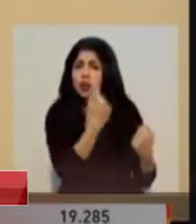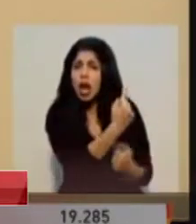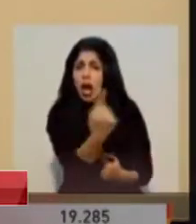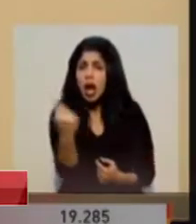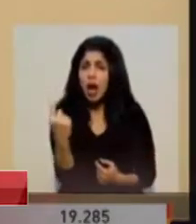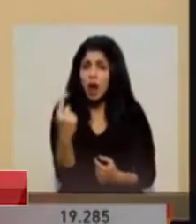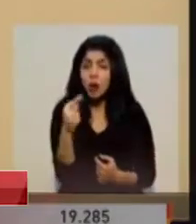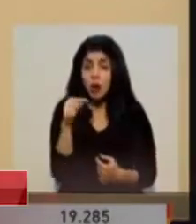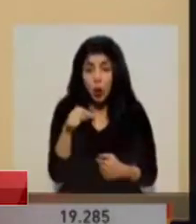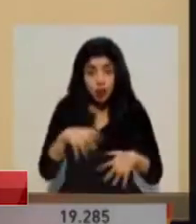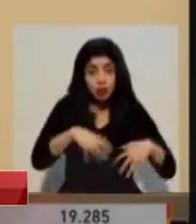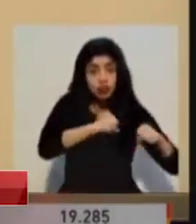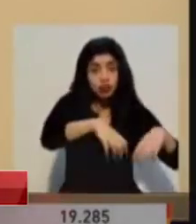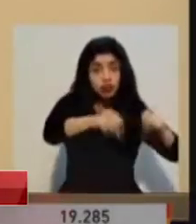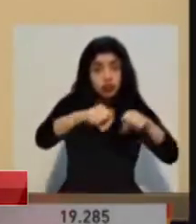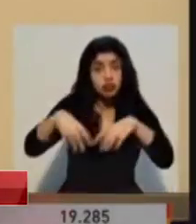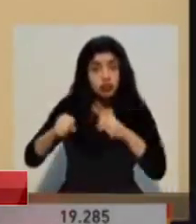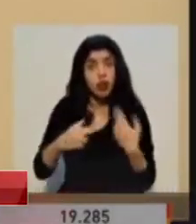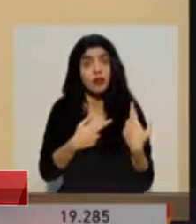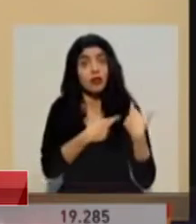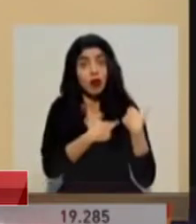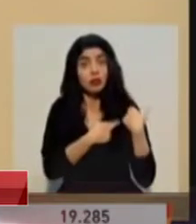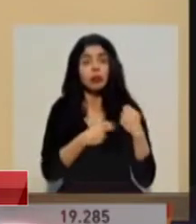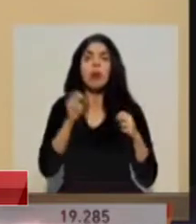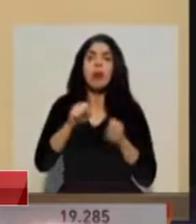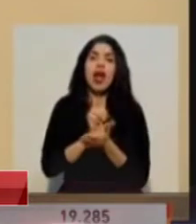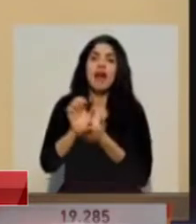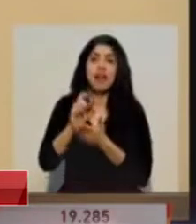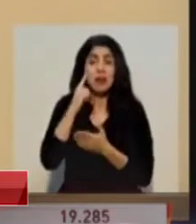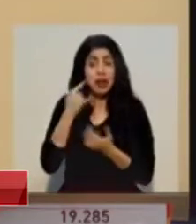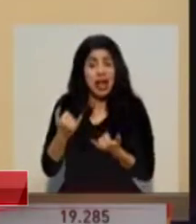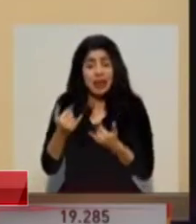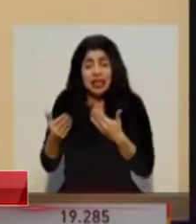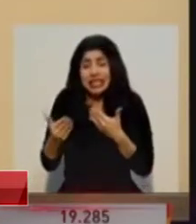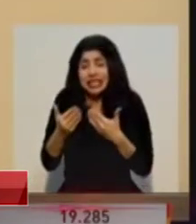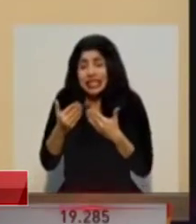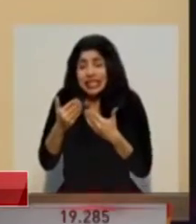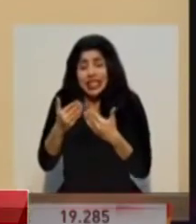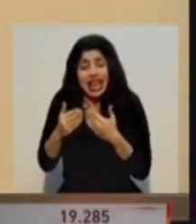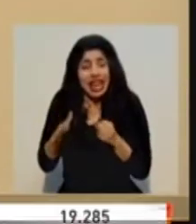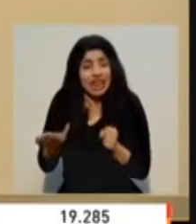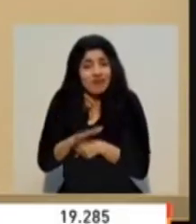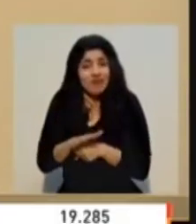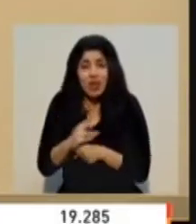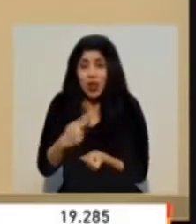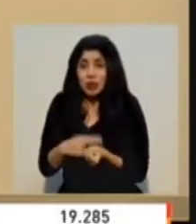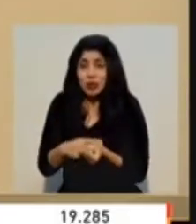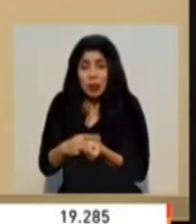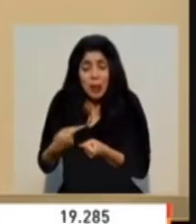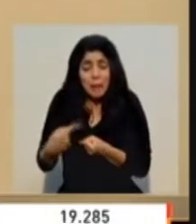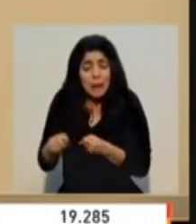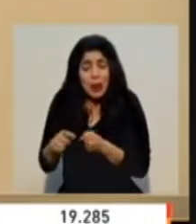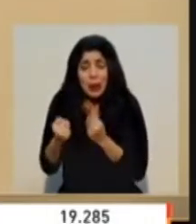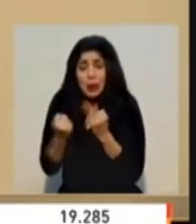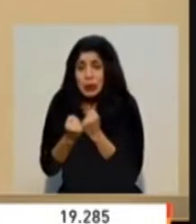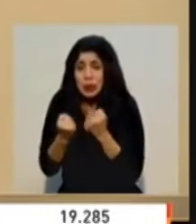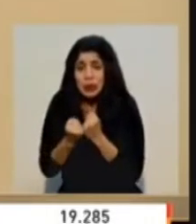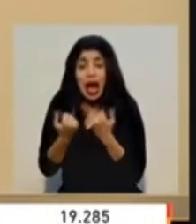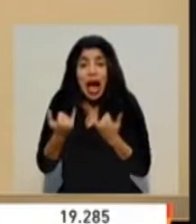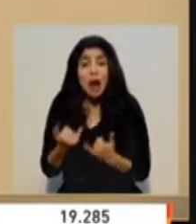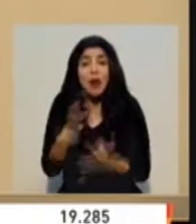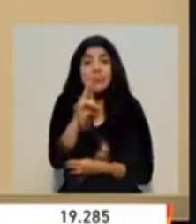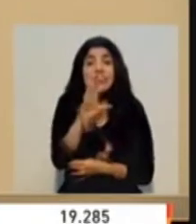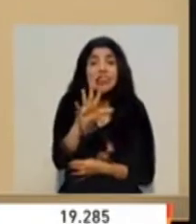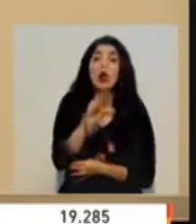evitar que exista este colapso que pareciera que ya está muy cerca de ocurrir. Tenemos 65